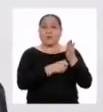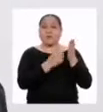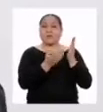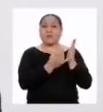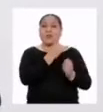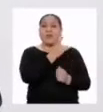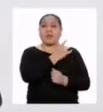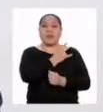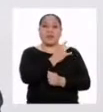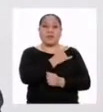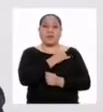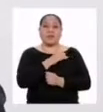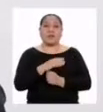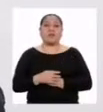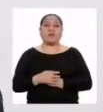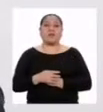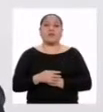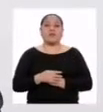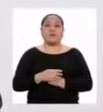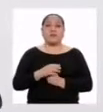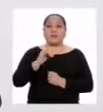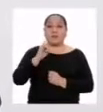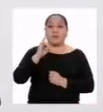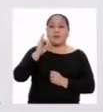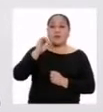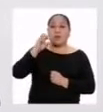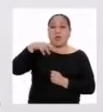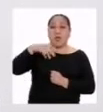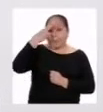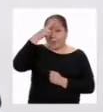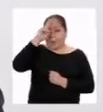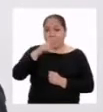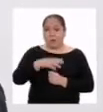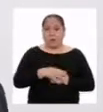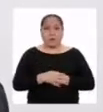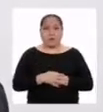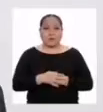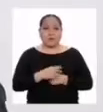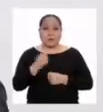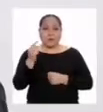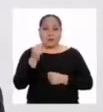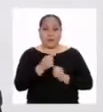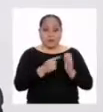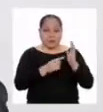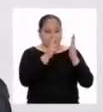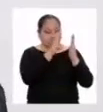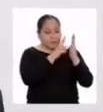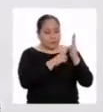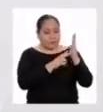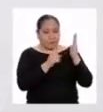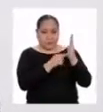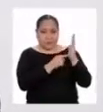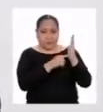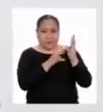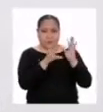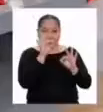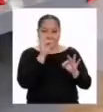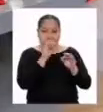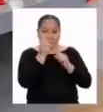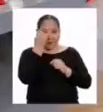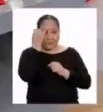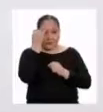la Universidad Autónoma Indígena de México? Ahí vamos a encontrar unas